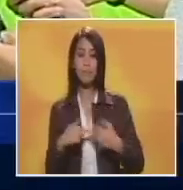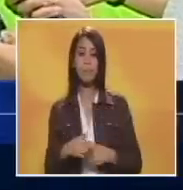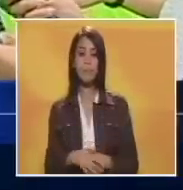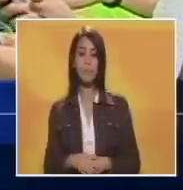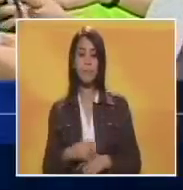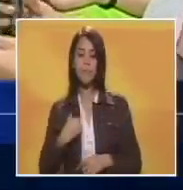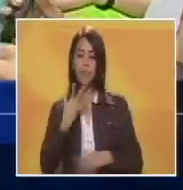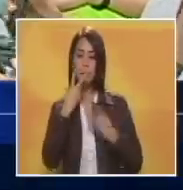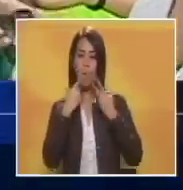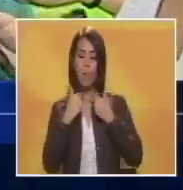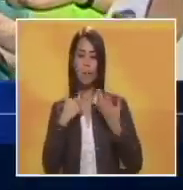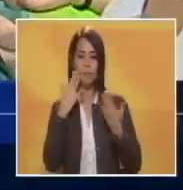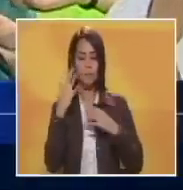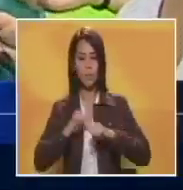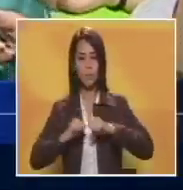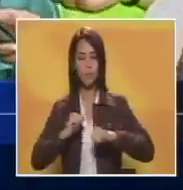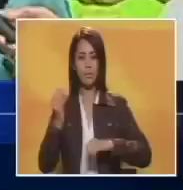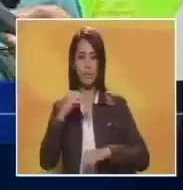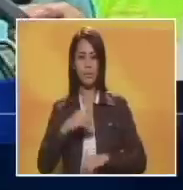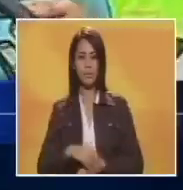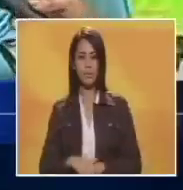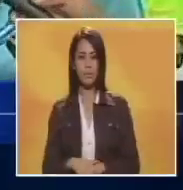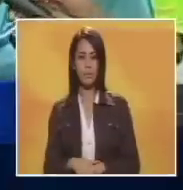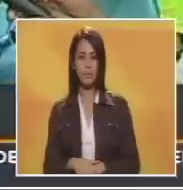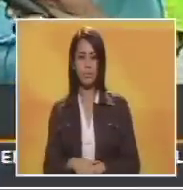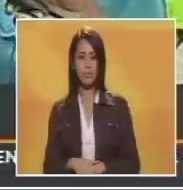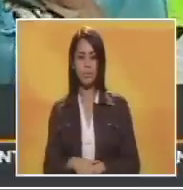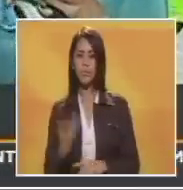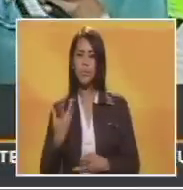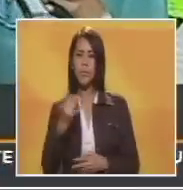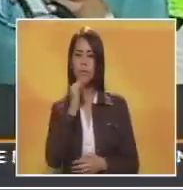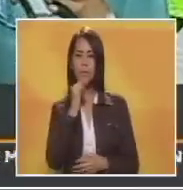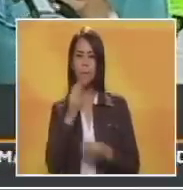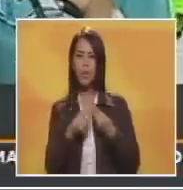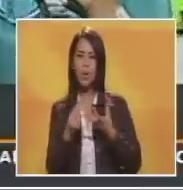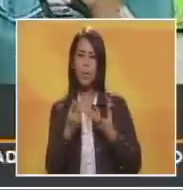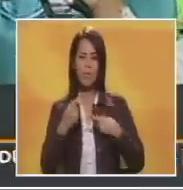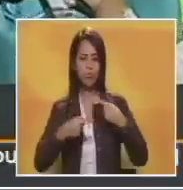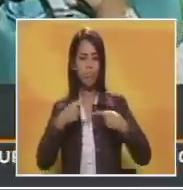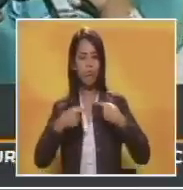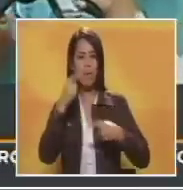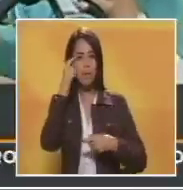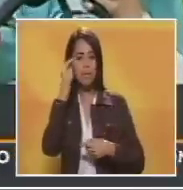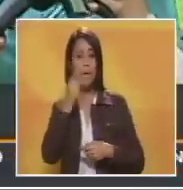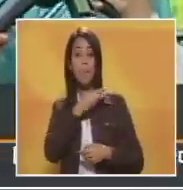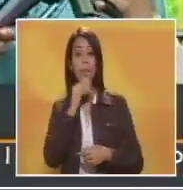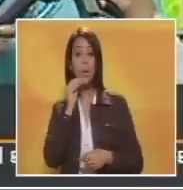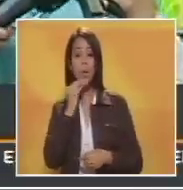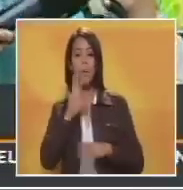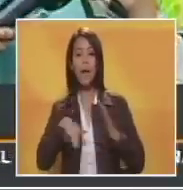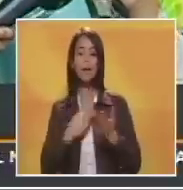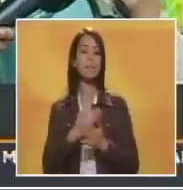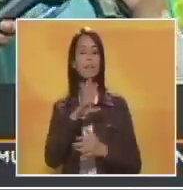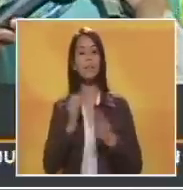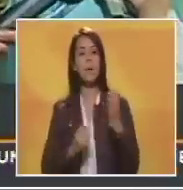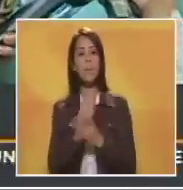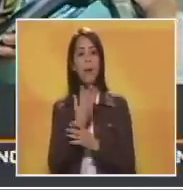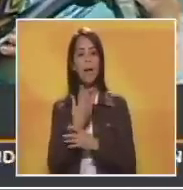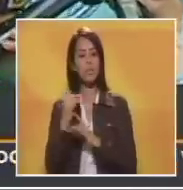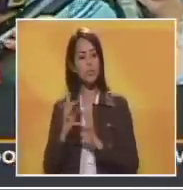gran movimiento. ¿Cómo será, nos podría dar detalles de cómo será el día a día de estos jóvenes hasta el 5 de mayo